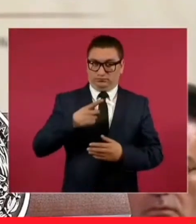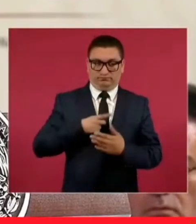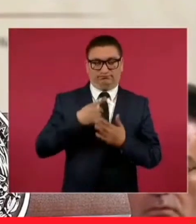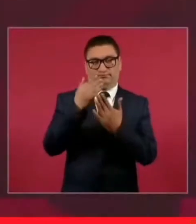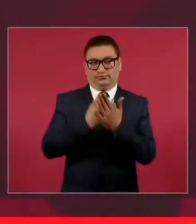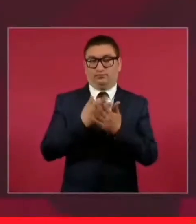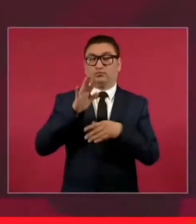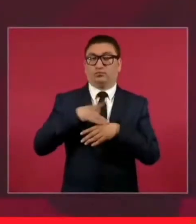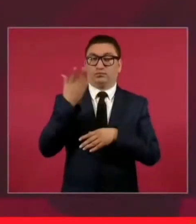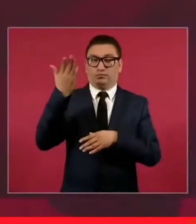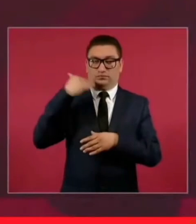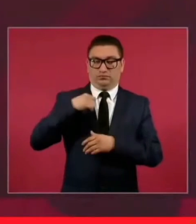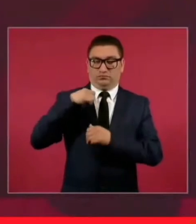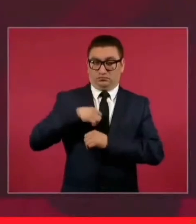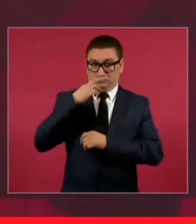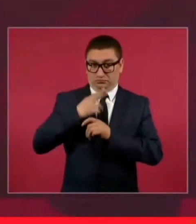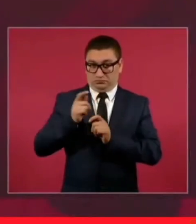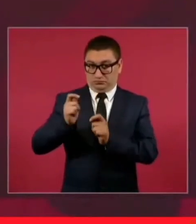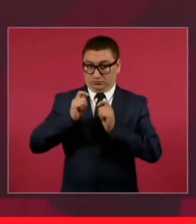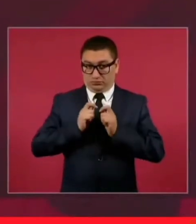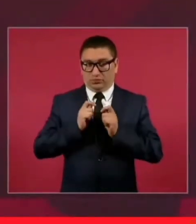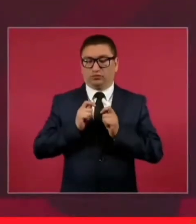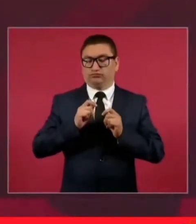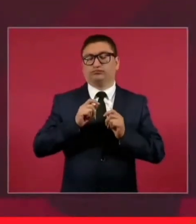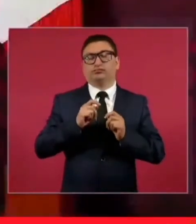cuando llegamos.